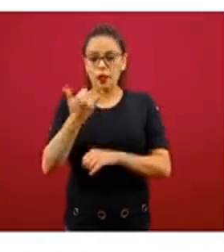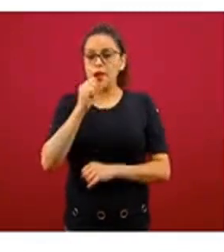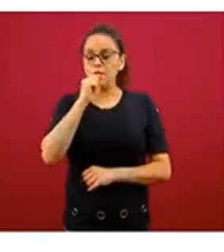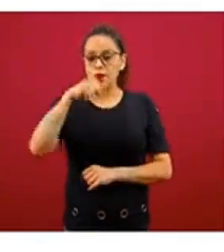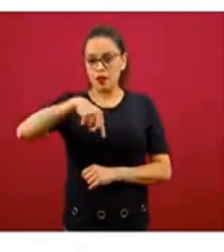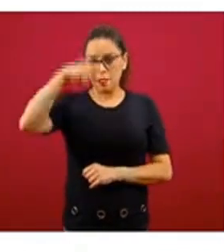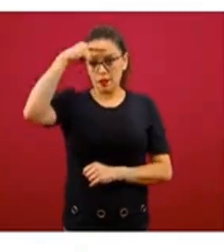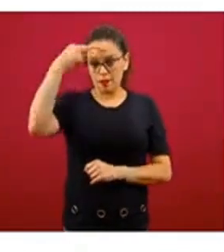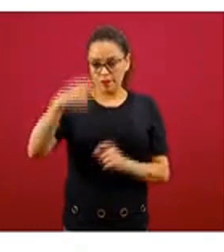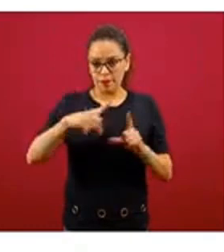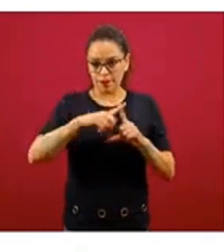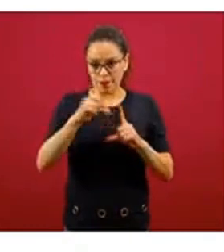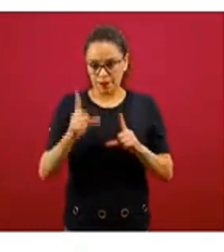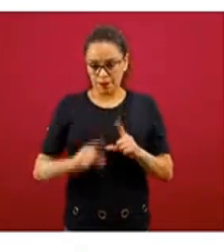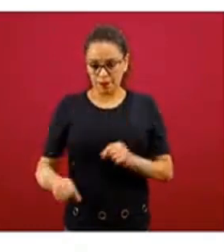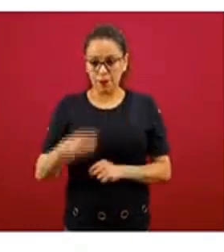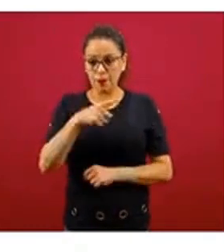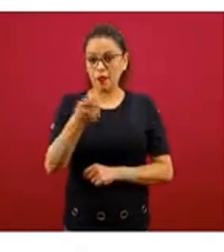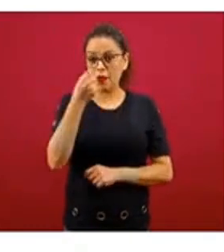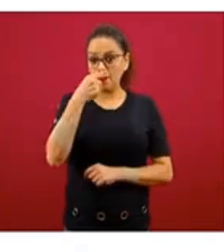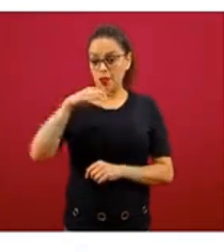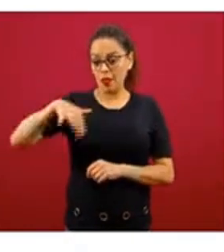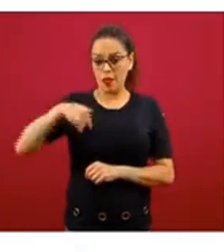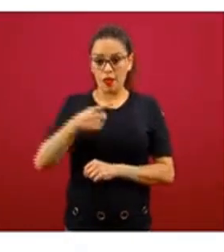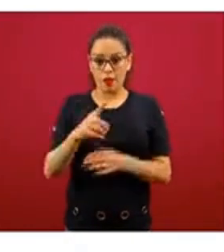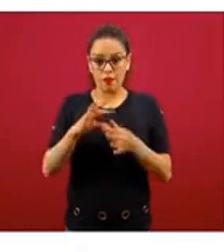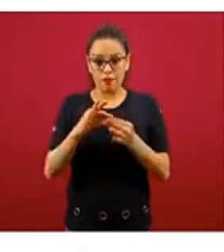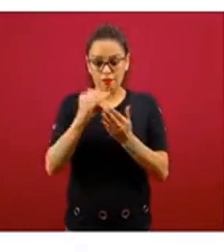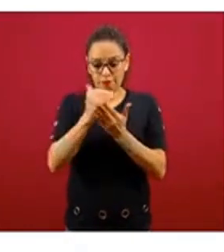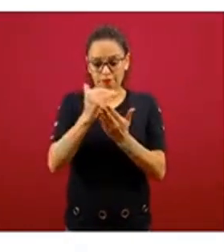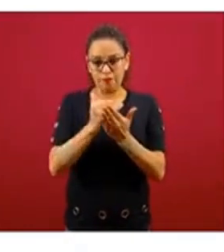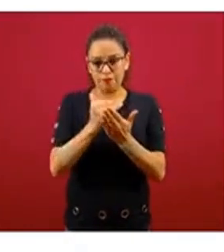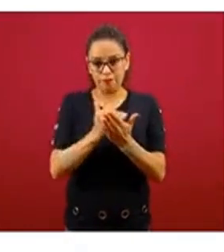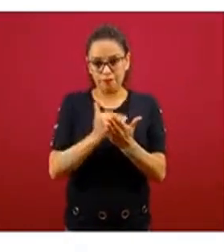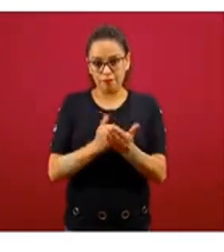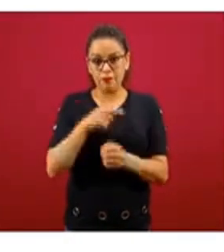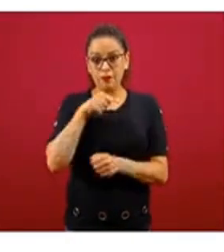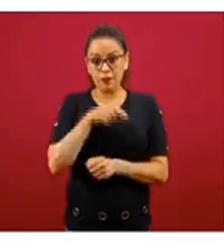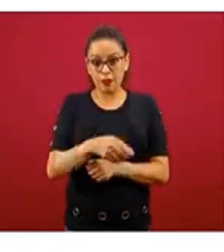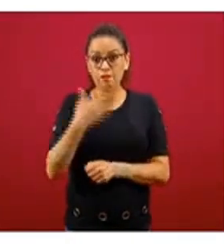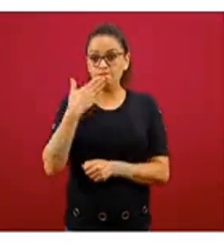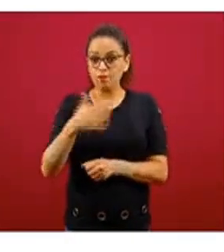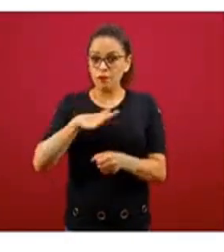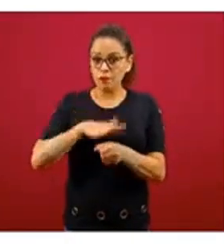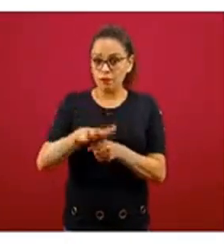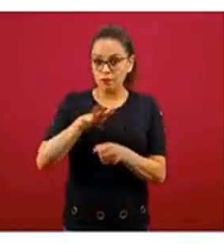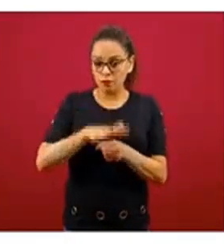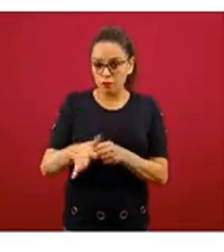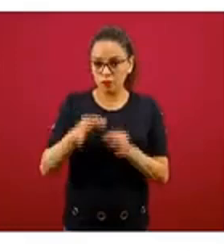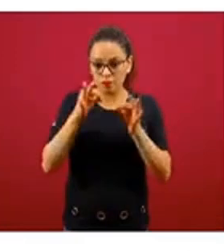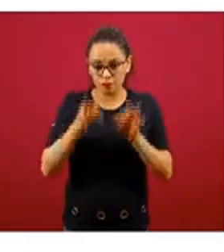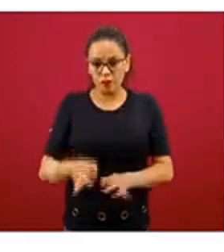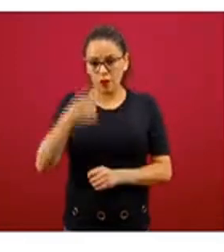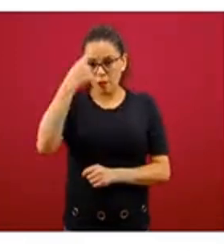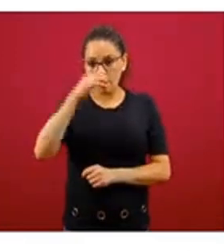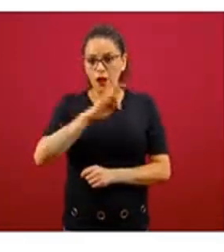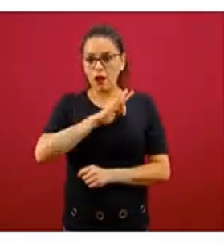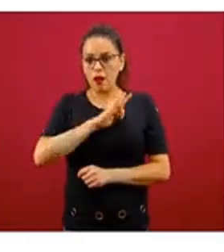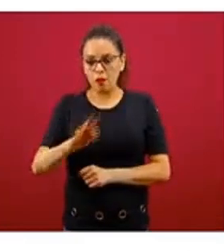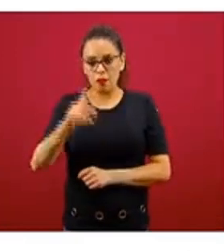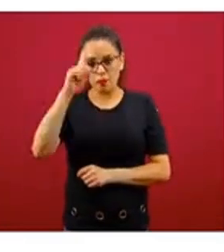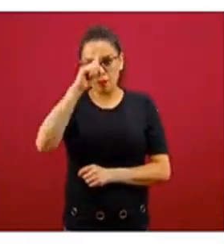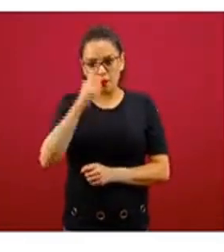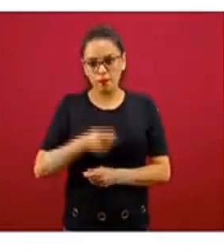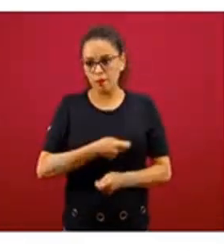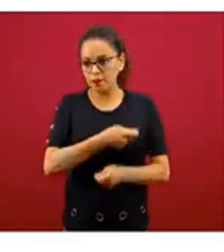estos medicamentos que les he señalado no tienen sustento suficiente para ser promovidos o